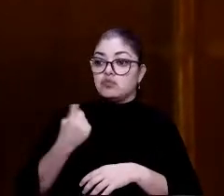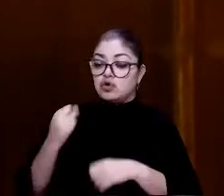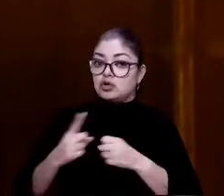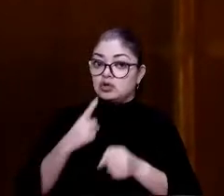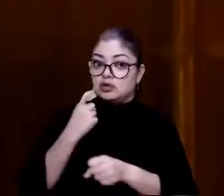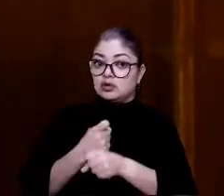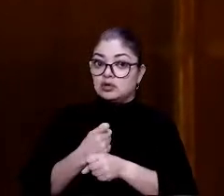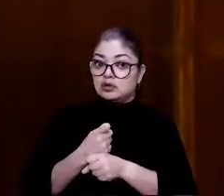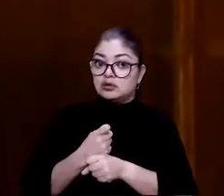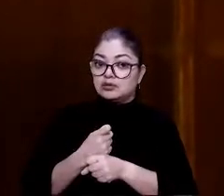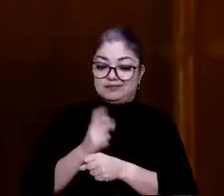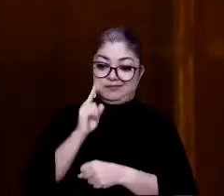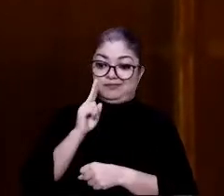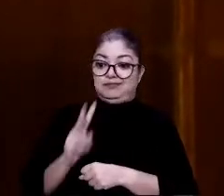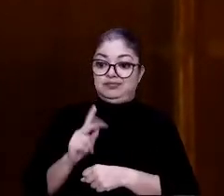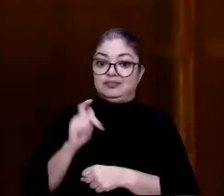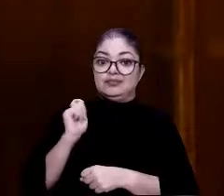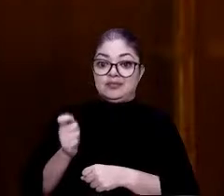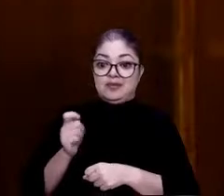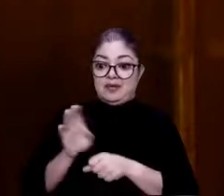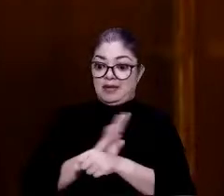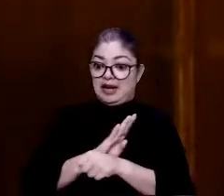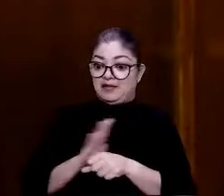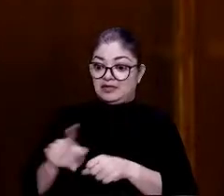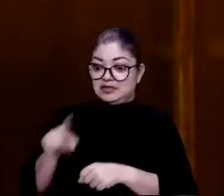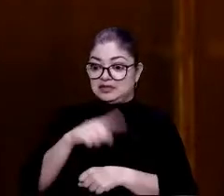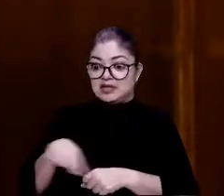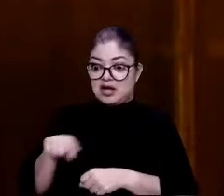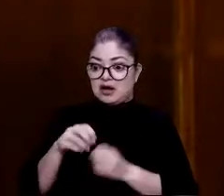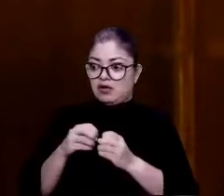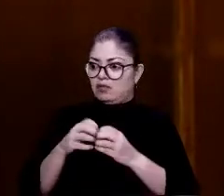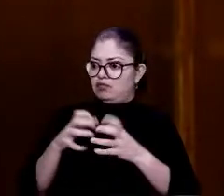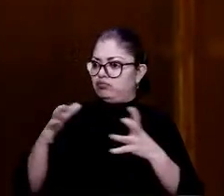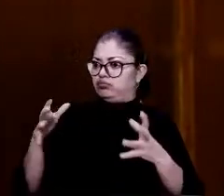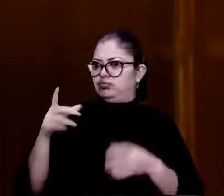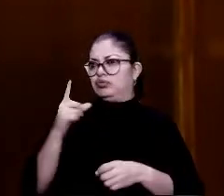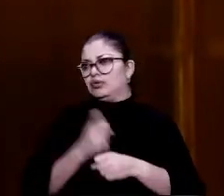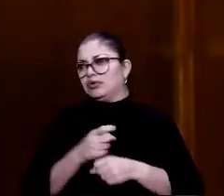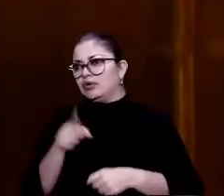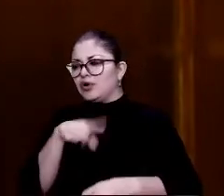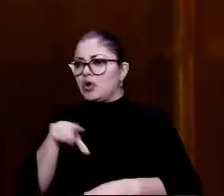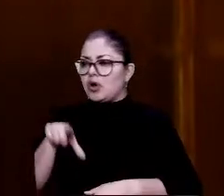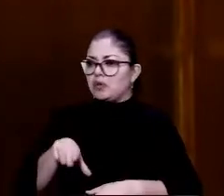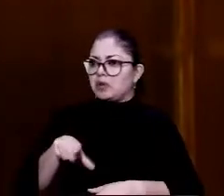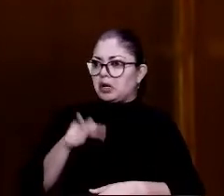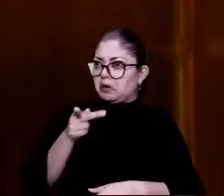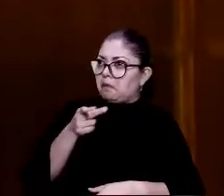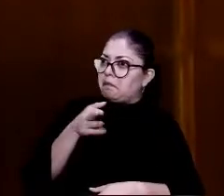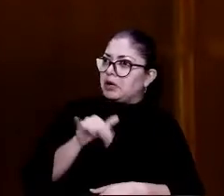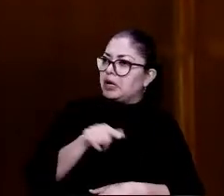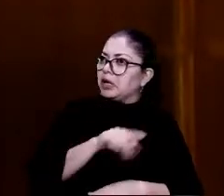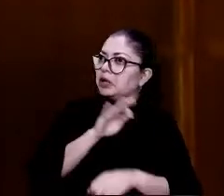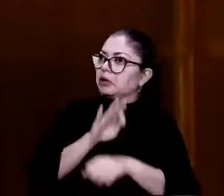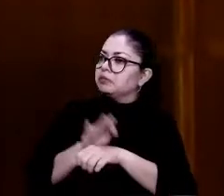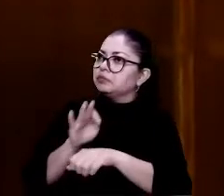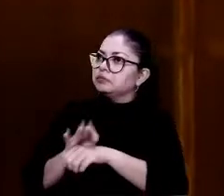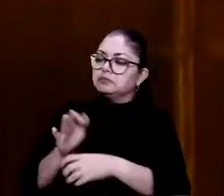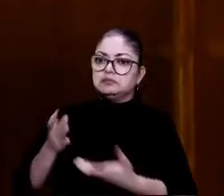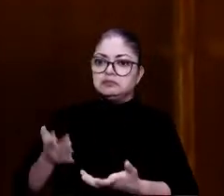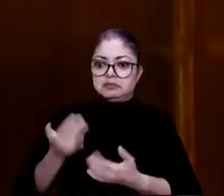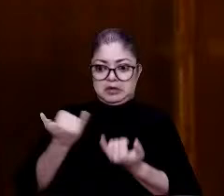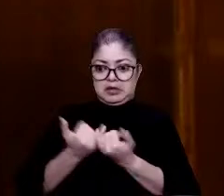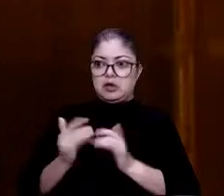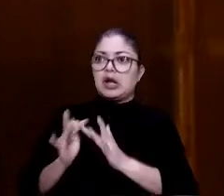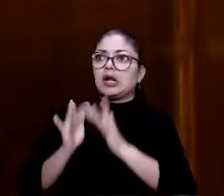principalmente vemos el caudal de beneficiarias en eventos masivos del gobierno del Estado o en eventos del PRI y en redes sociales manifestando